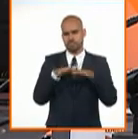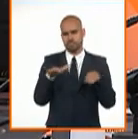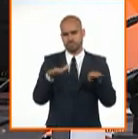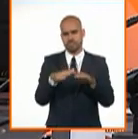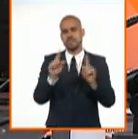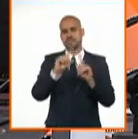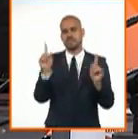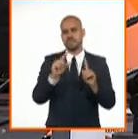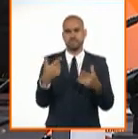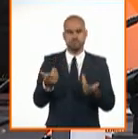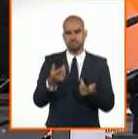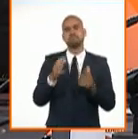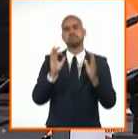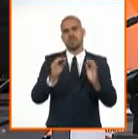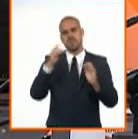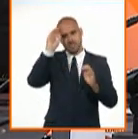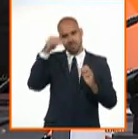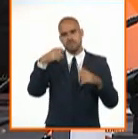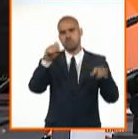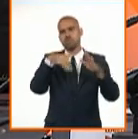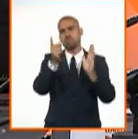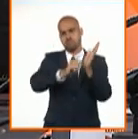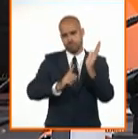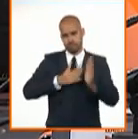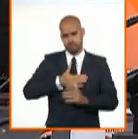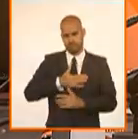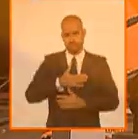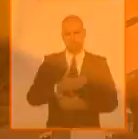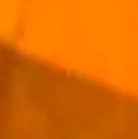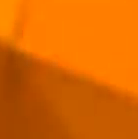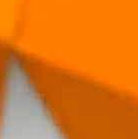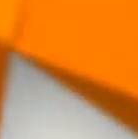hablemos entonces de la situación del sistema eléctrico nacional